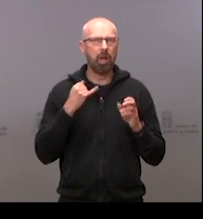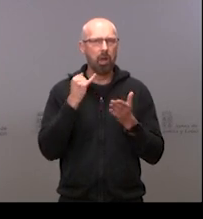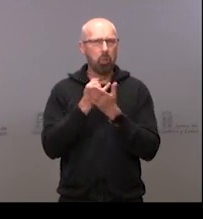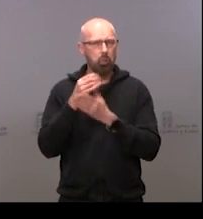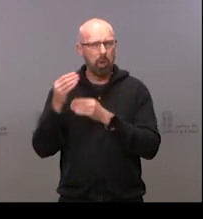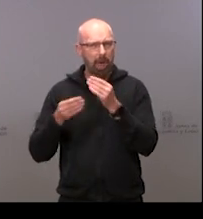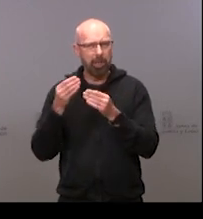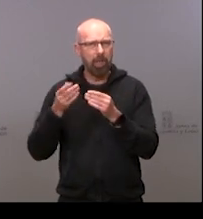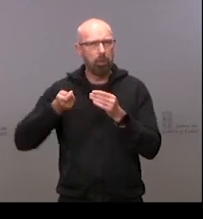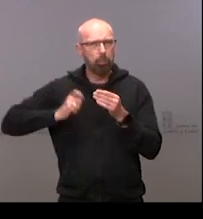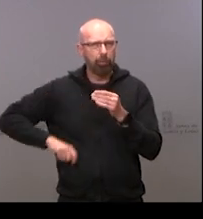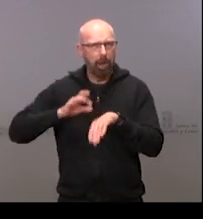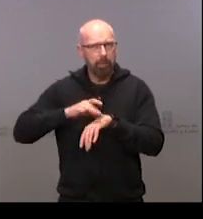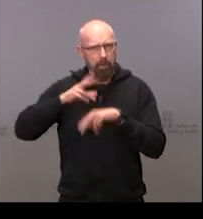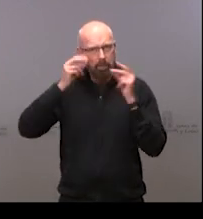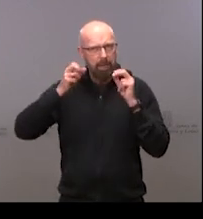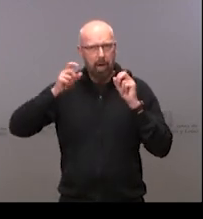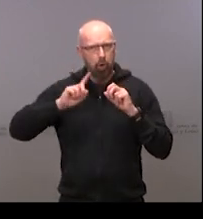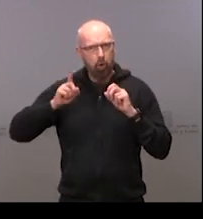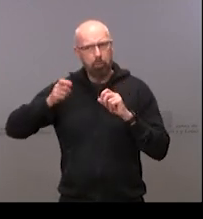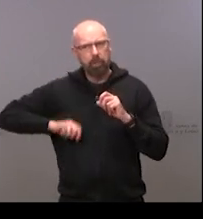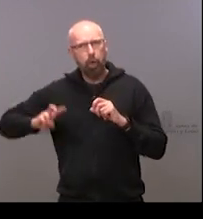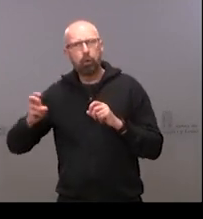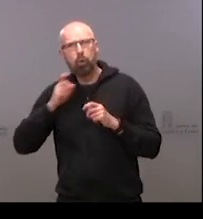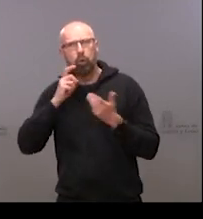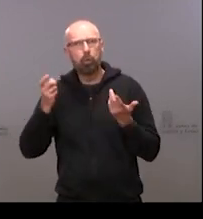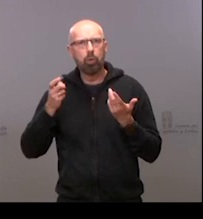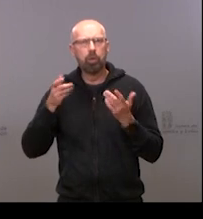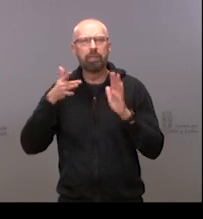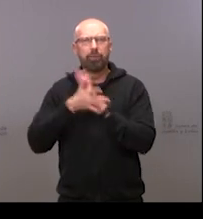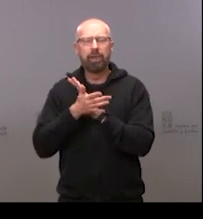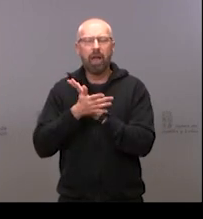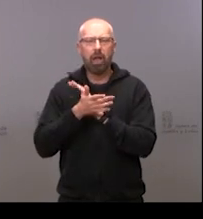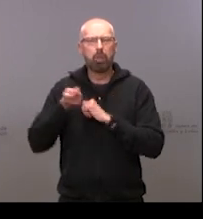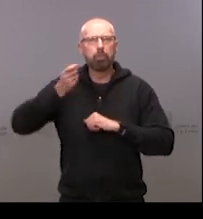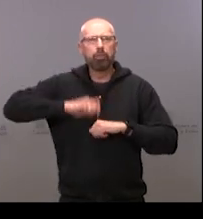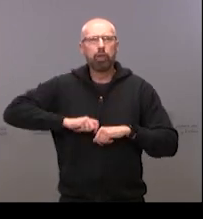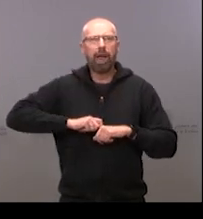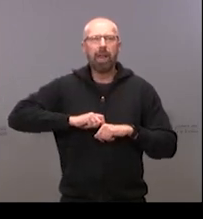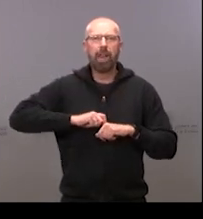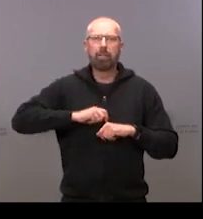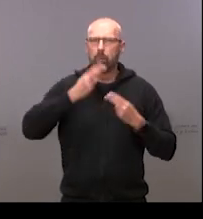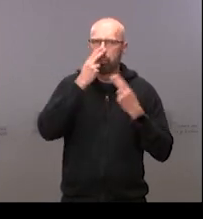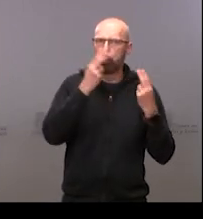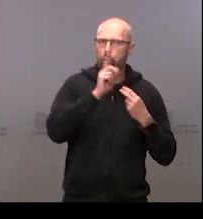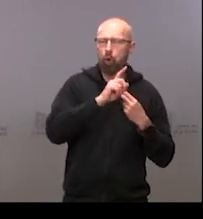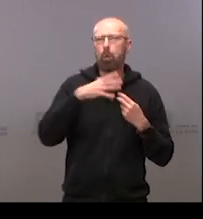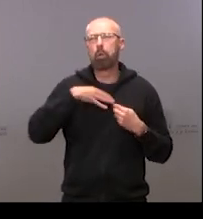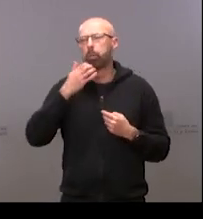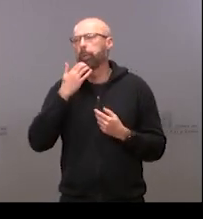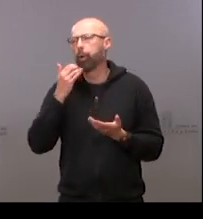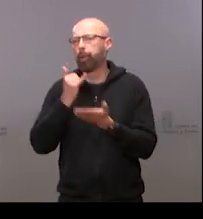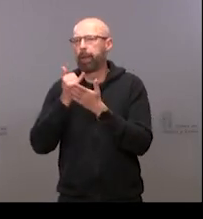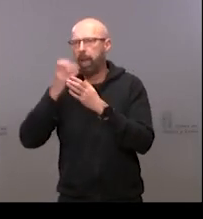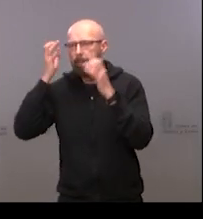sanitarios no sé sí exactamente que no sé si se refiere a que no son sanitarios del sacyl el mejor pueden ser por ejemplo veterinarios pues